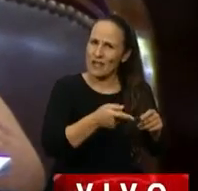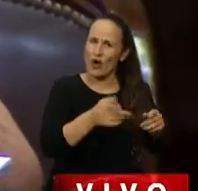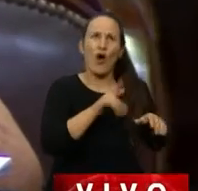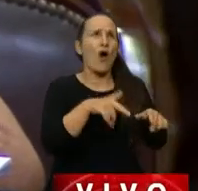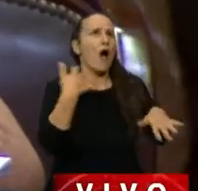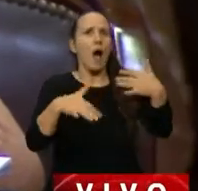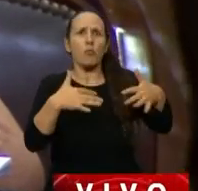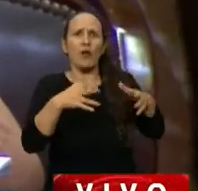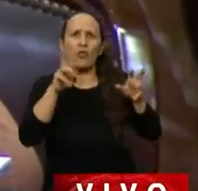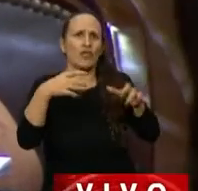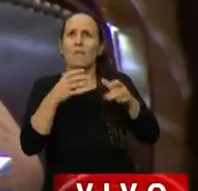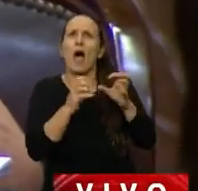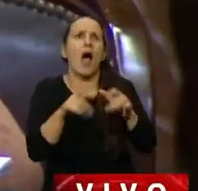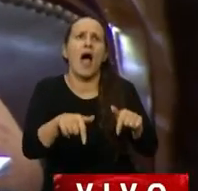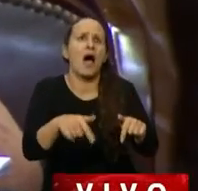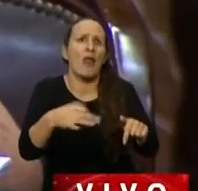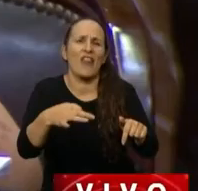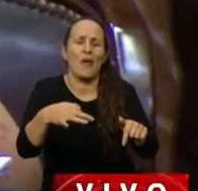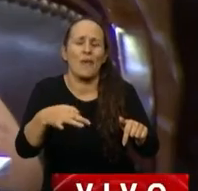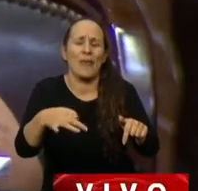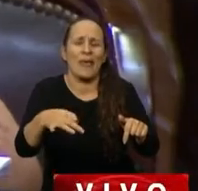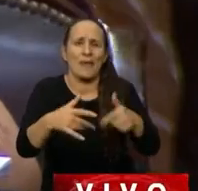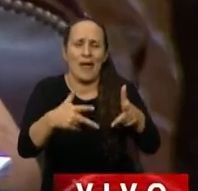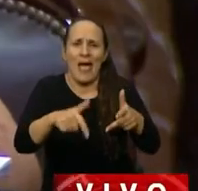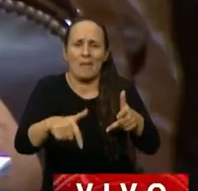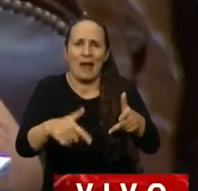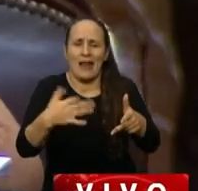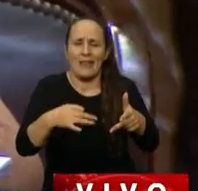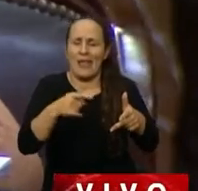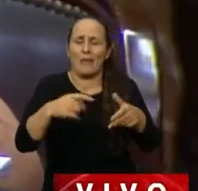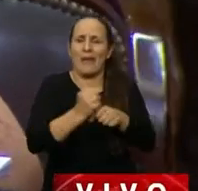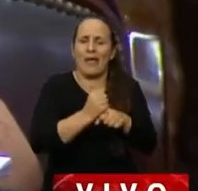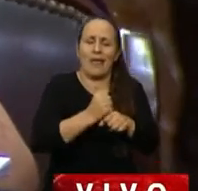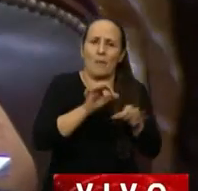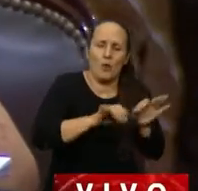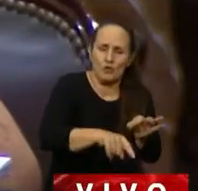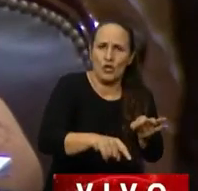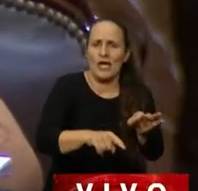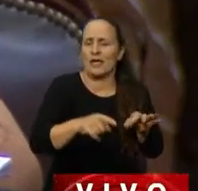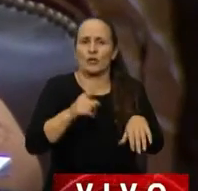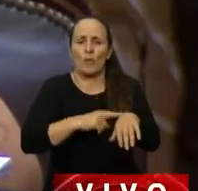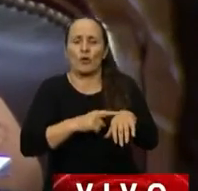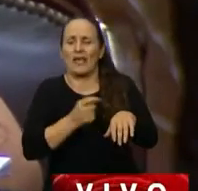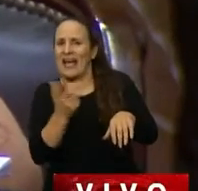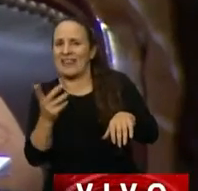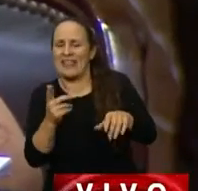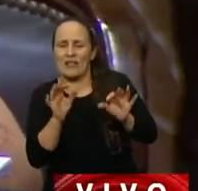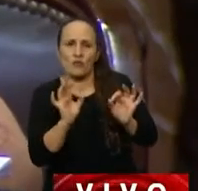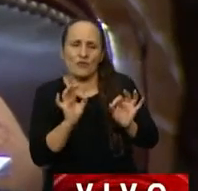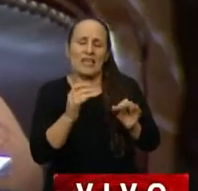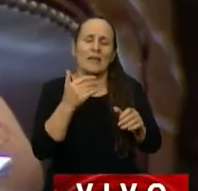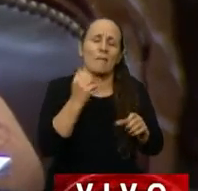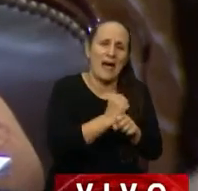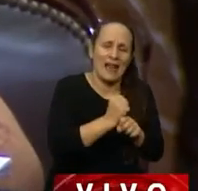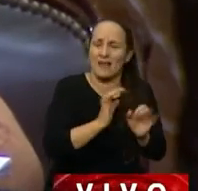así a las apuradas, rápido, porque hay que hacerlo, porque hay que sacarlo, porque tenemos el número. No,